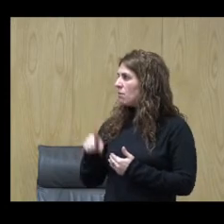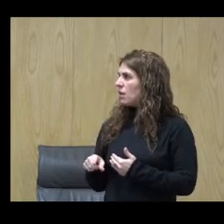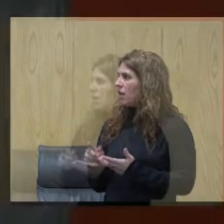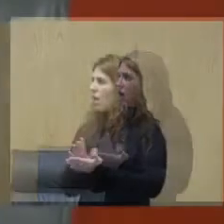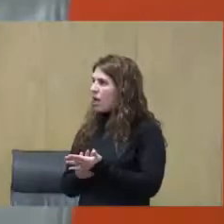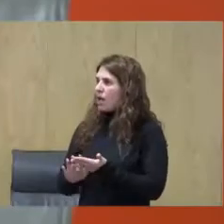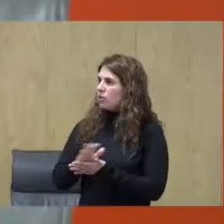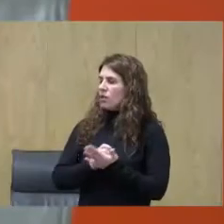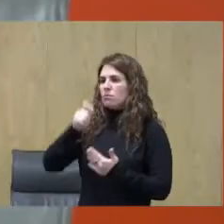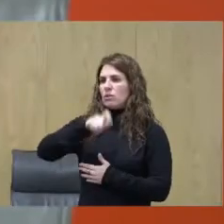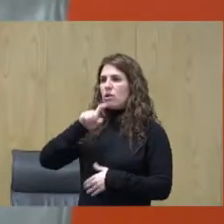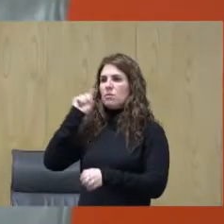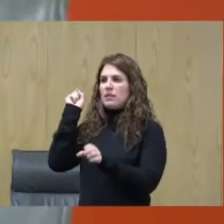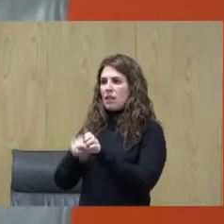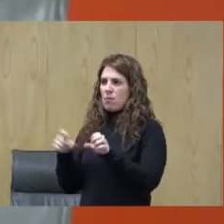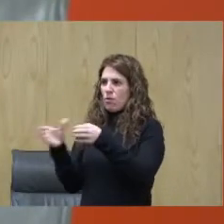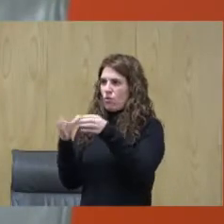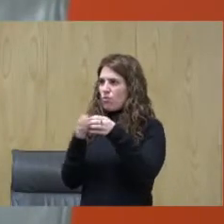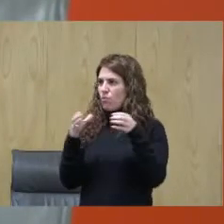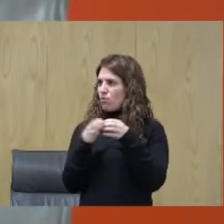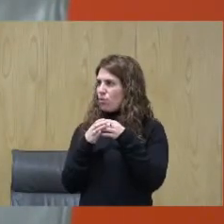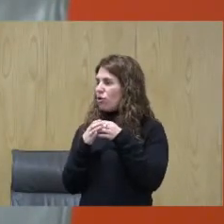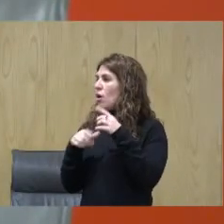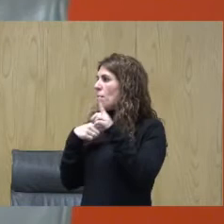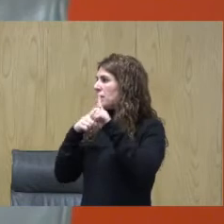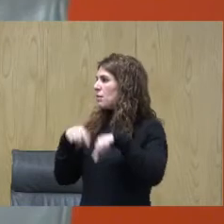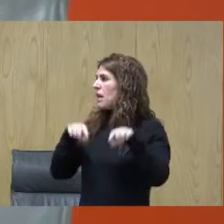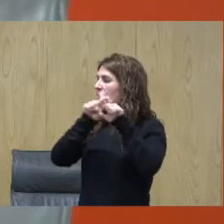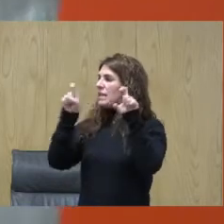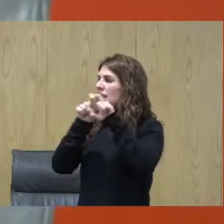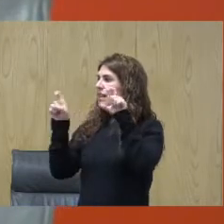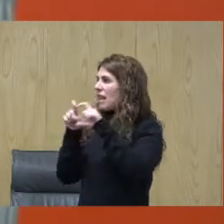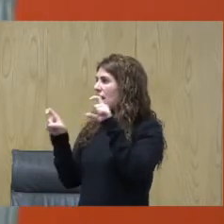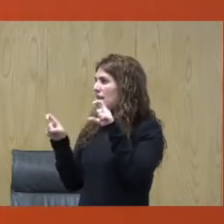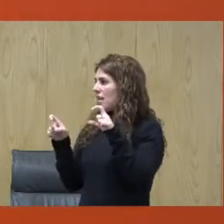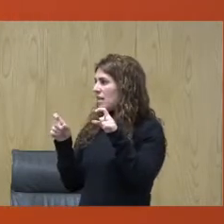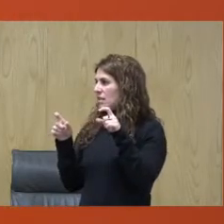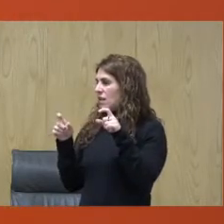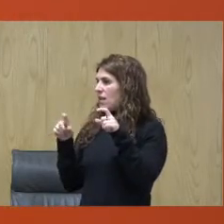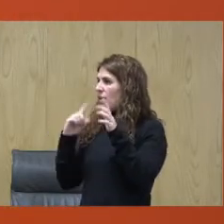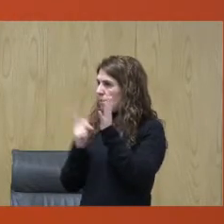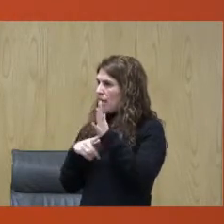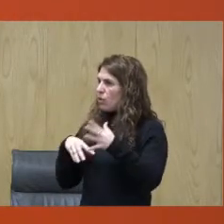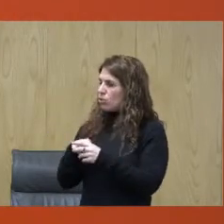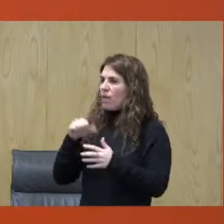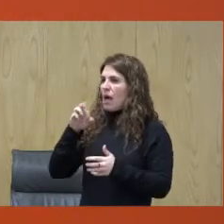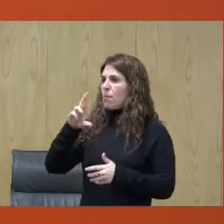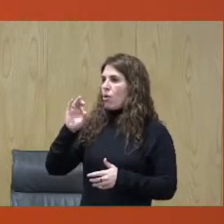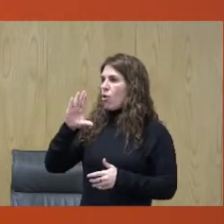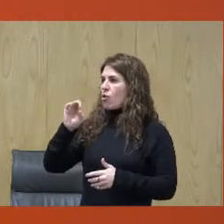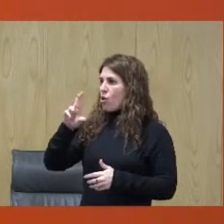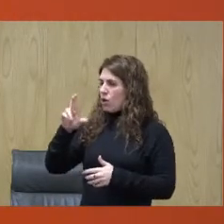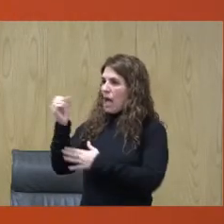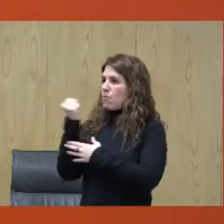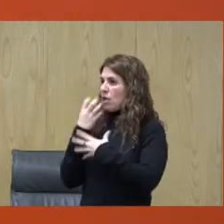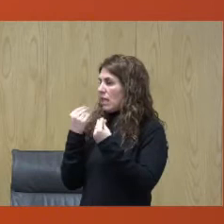y a todas las participantes de los grupos y, bueno, pues a todas las entidades y en especial a Fundación Aprocor de Plena Inclusión Madrid, que nos ha apoyado tanto